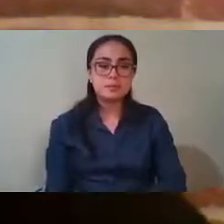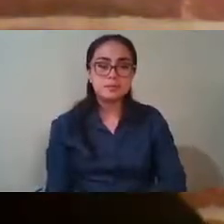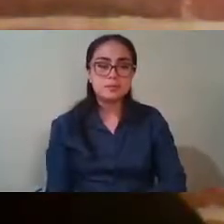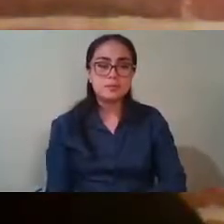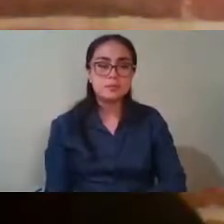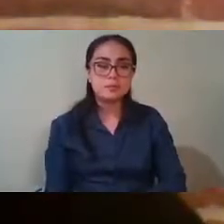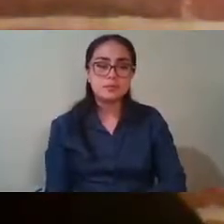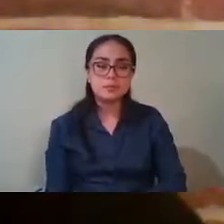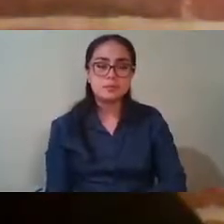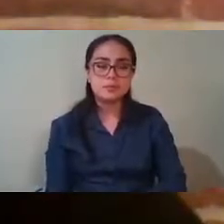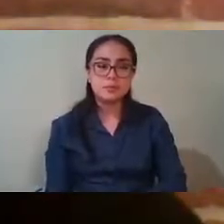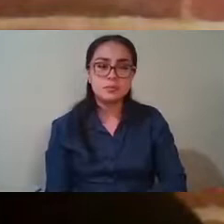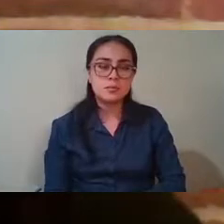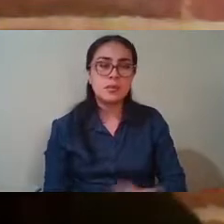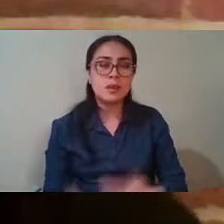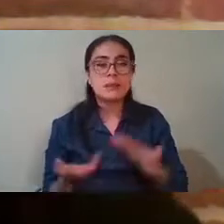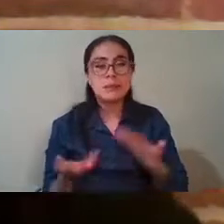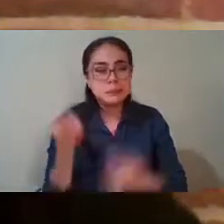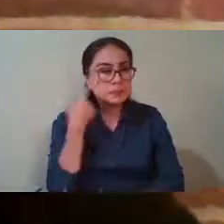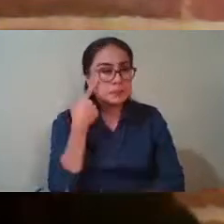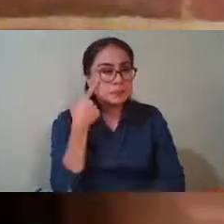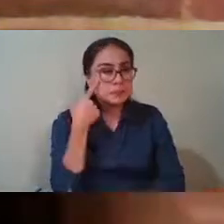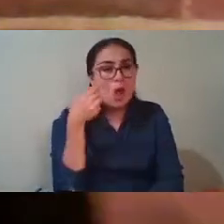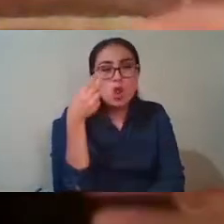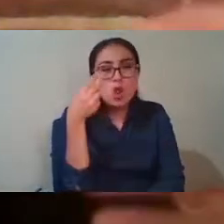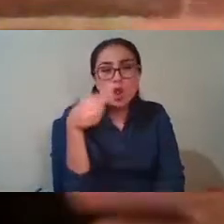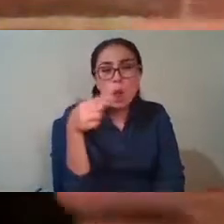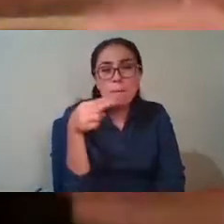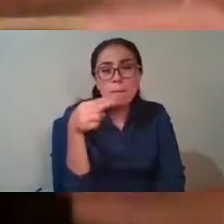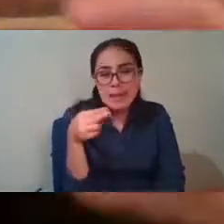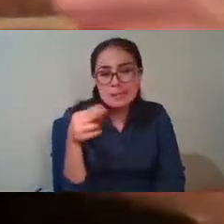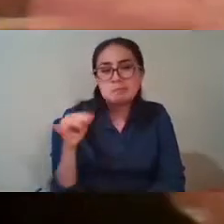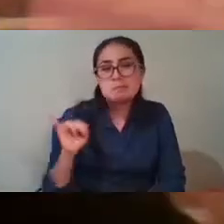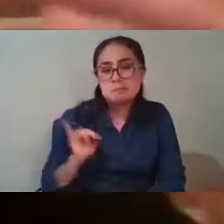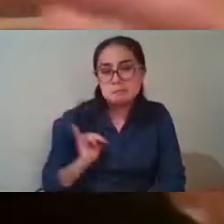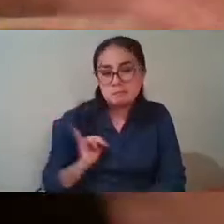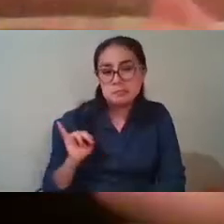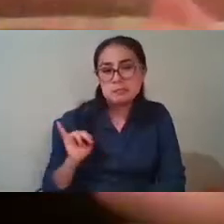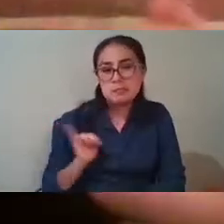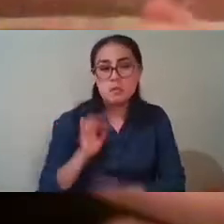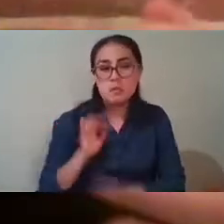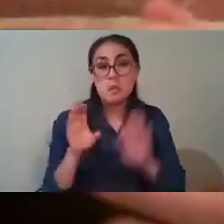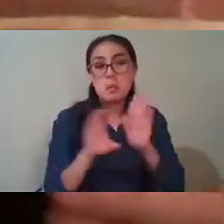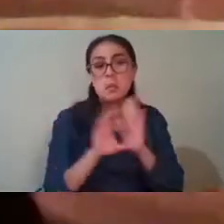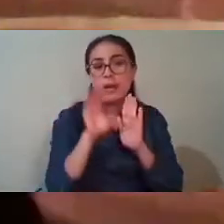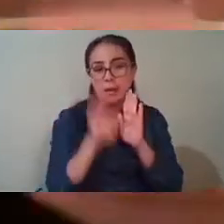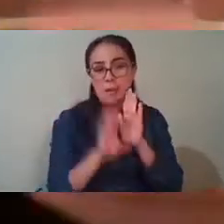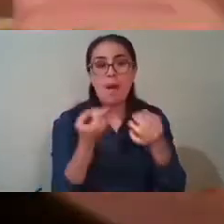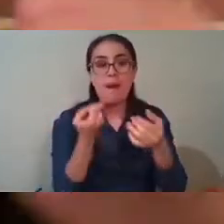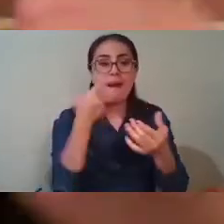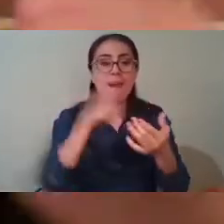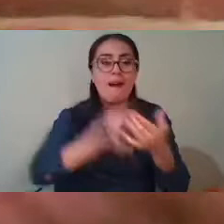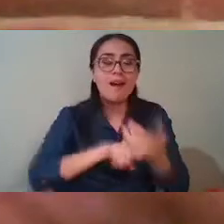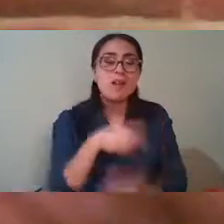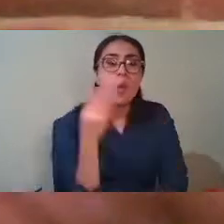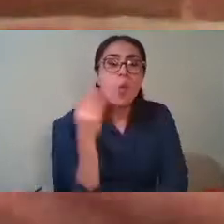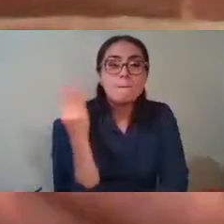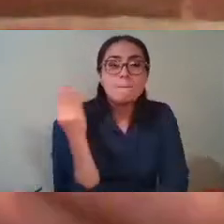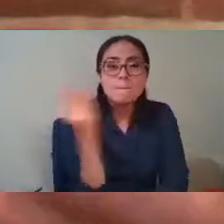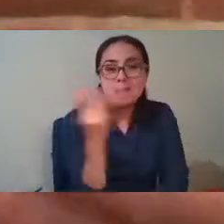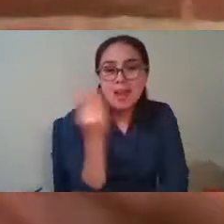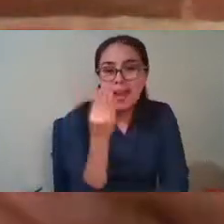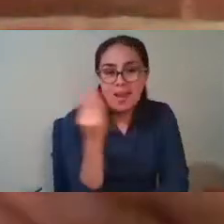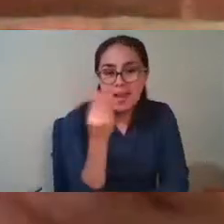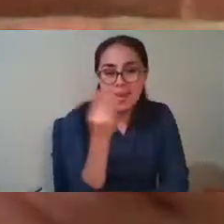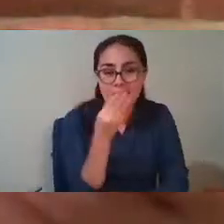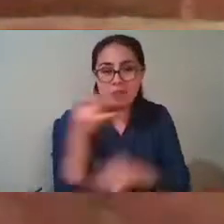que tiene un nombre curioso. Ustedes saben, existe sobre los mitos bíblicos los lectores